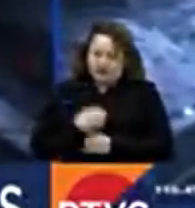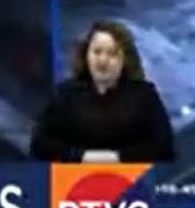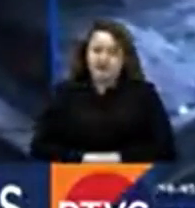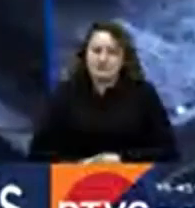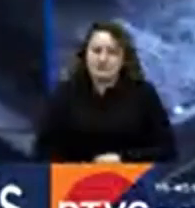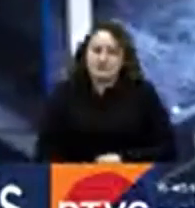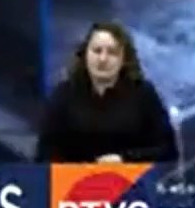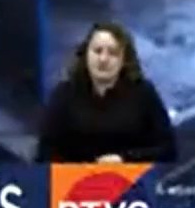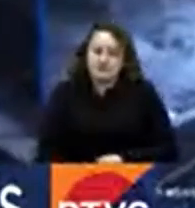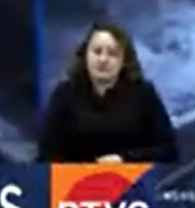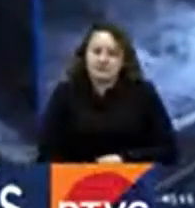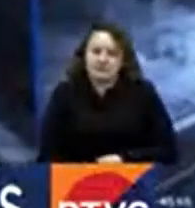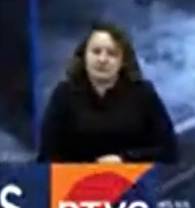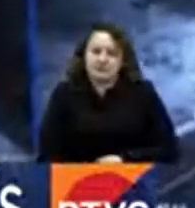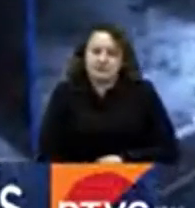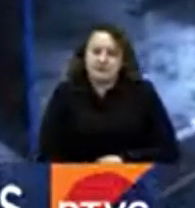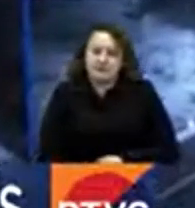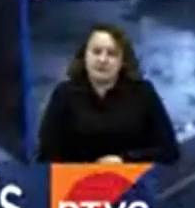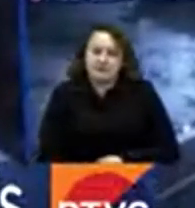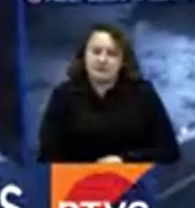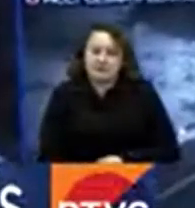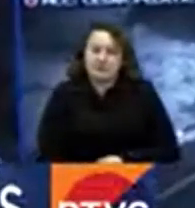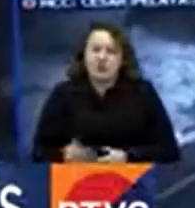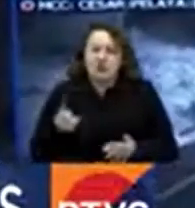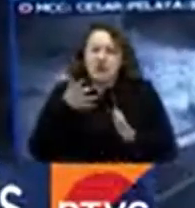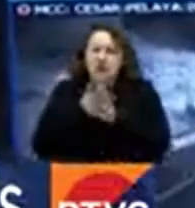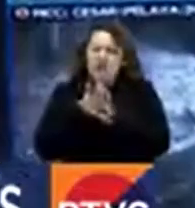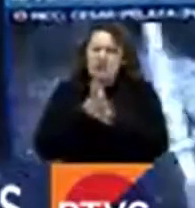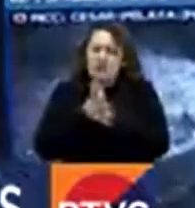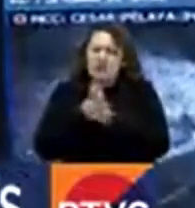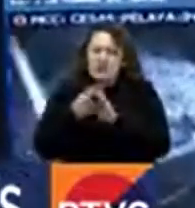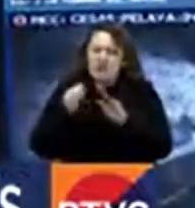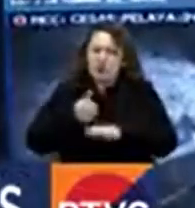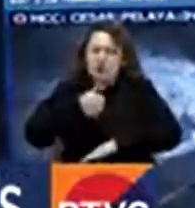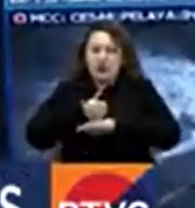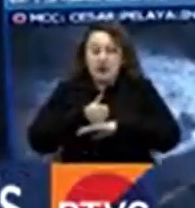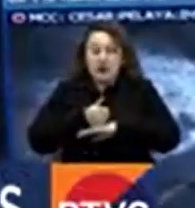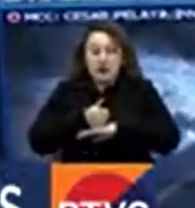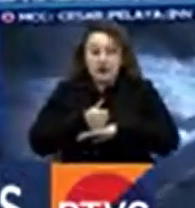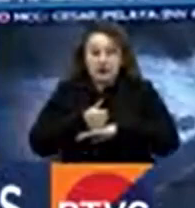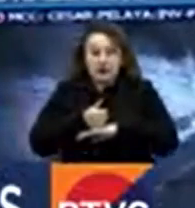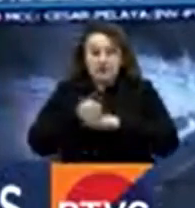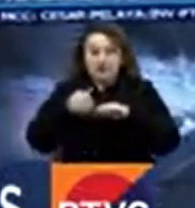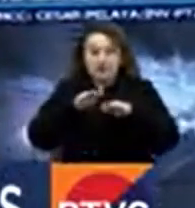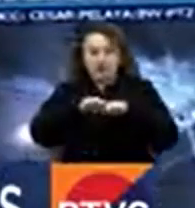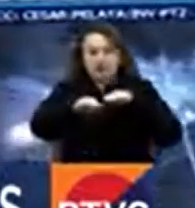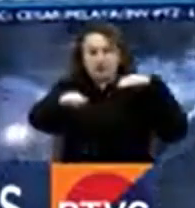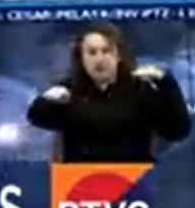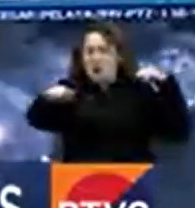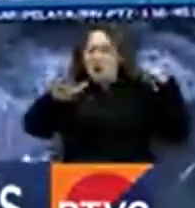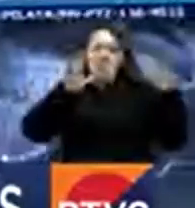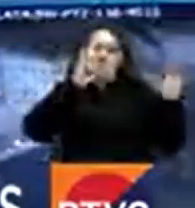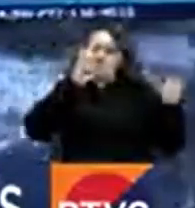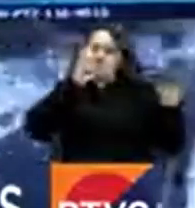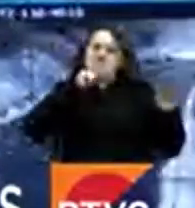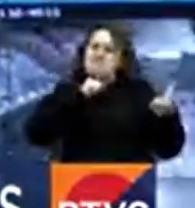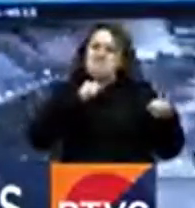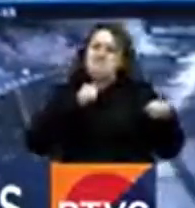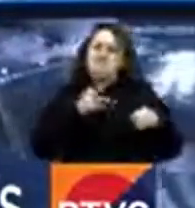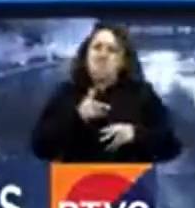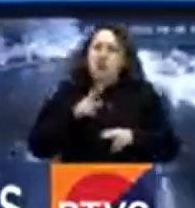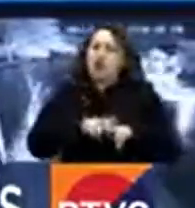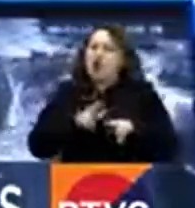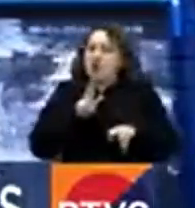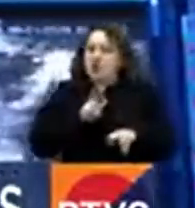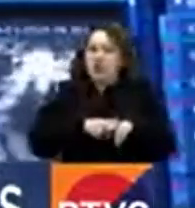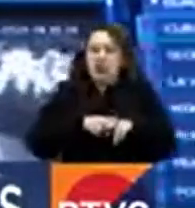que entregan las autoridades y que hemos podido evidenciar a través de estas pantallas? No hay congestión a esta hora en ninguna carretera del país, hay